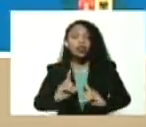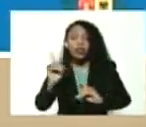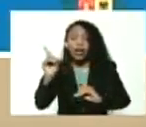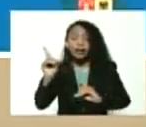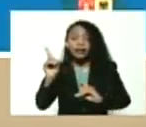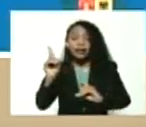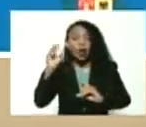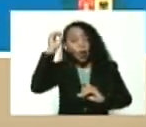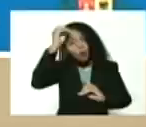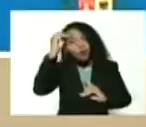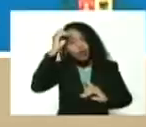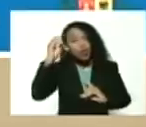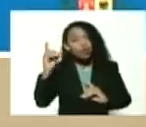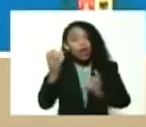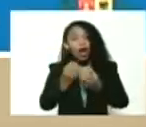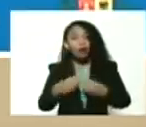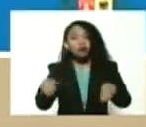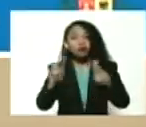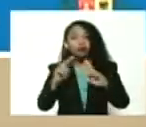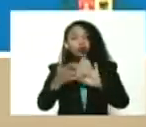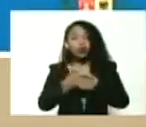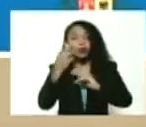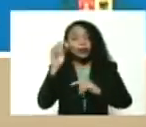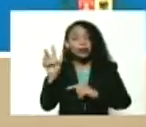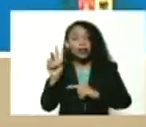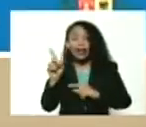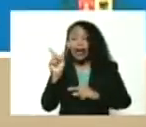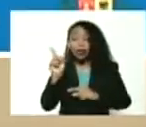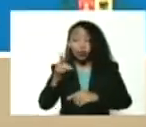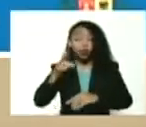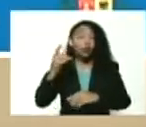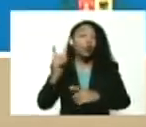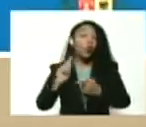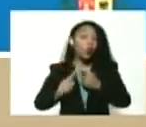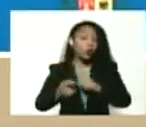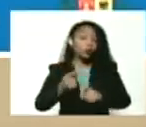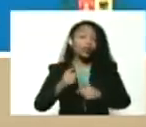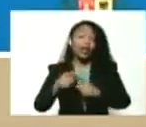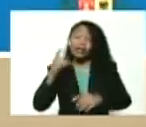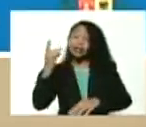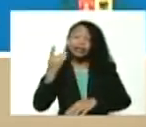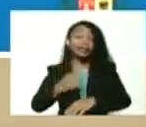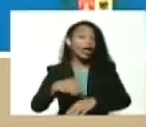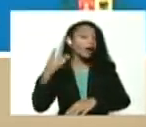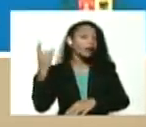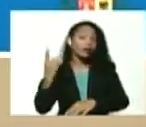organismos. Es una cosa muy grave, es una operación muy grave.